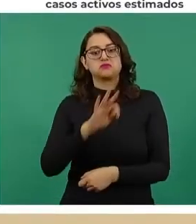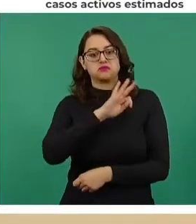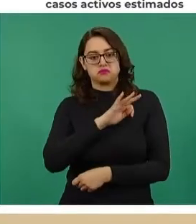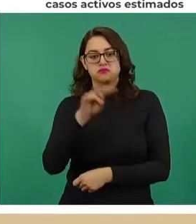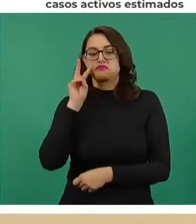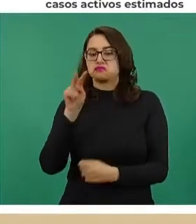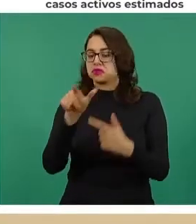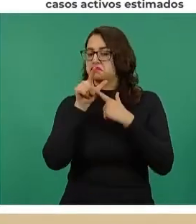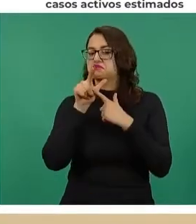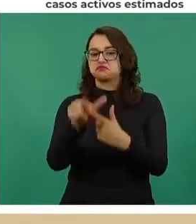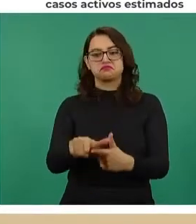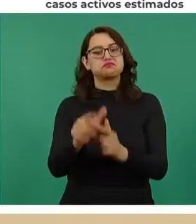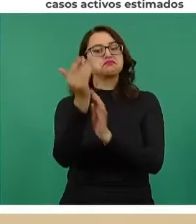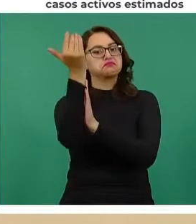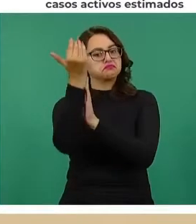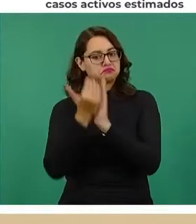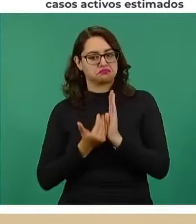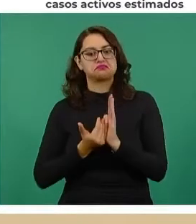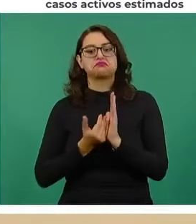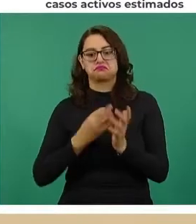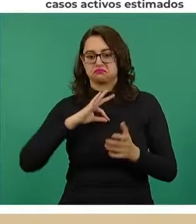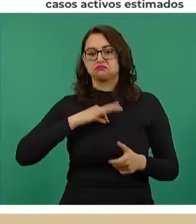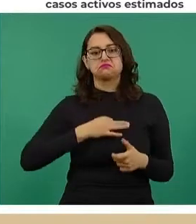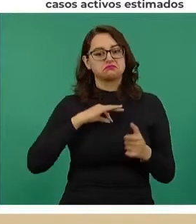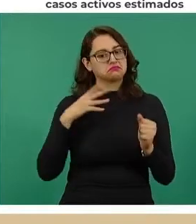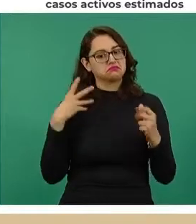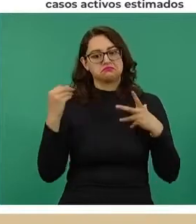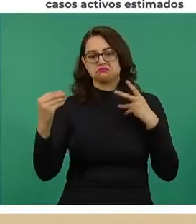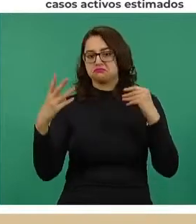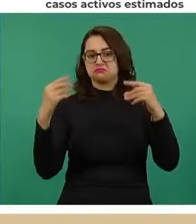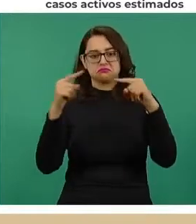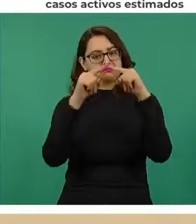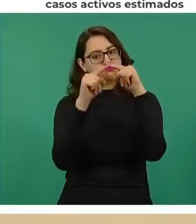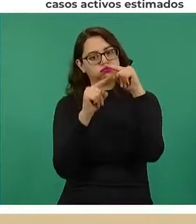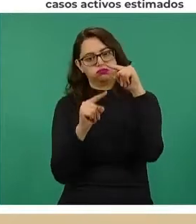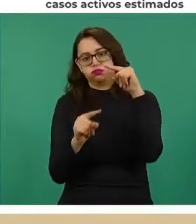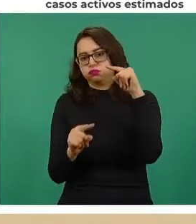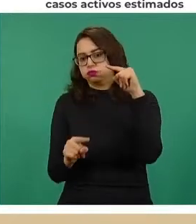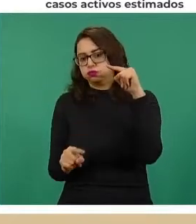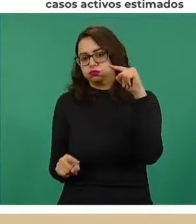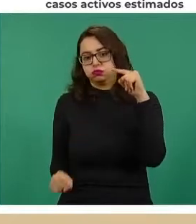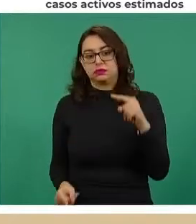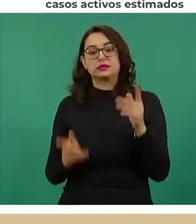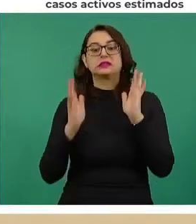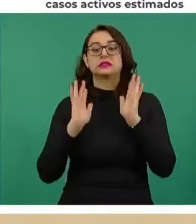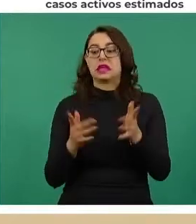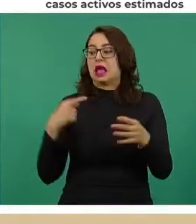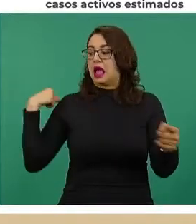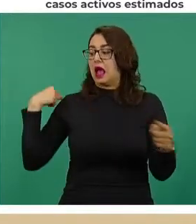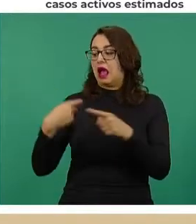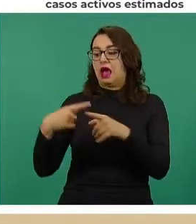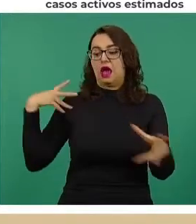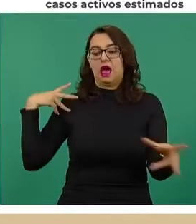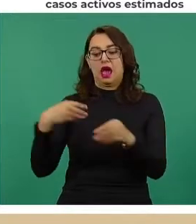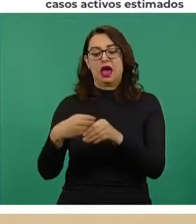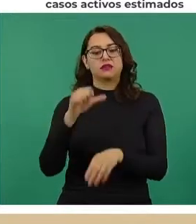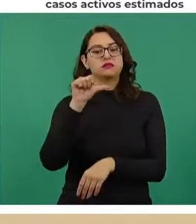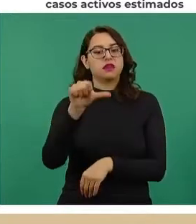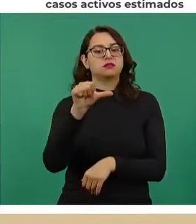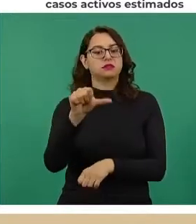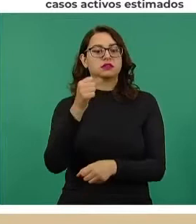7% en la incidencia de COVID. Estos son ya 16 semanas continuas de